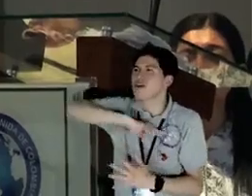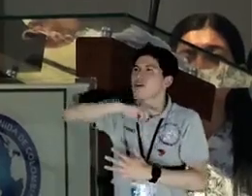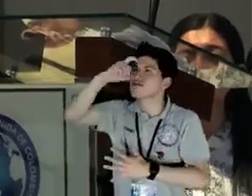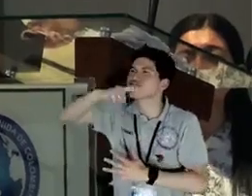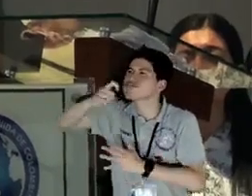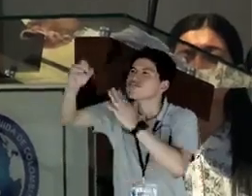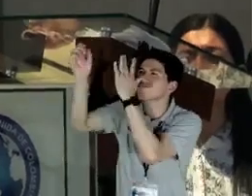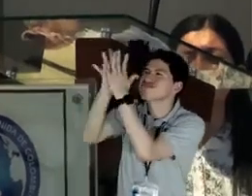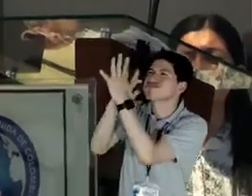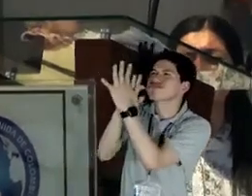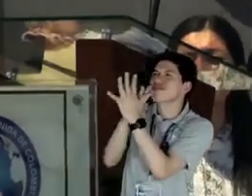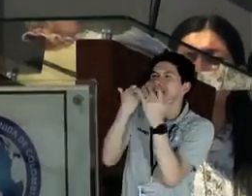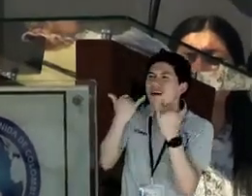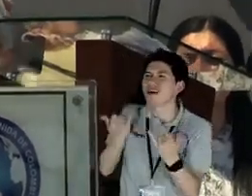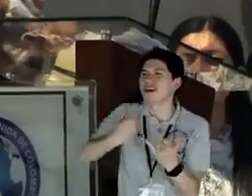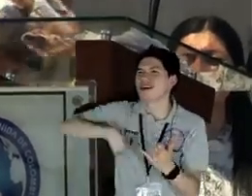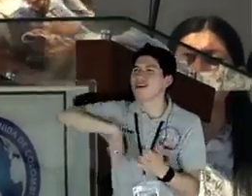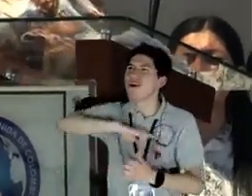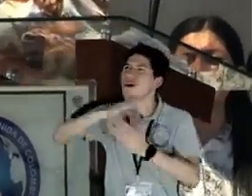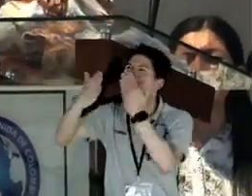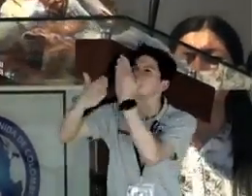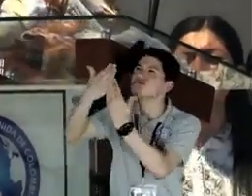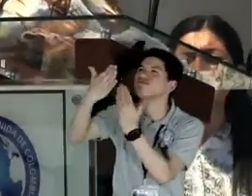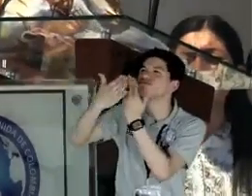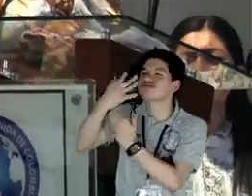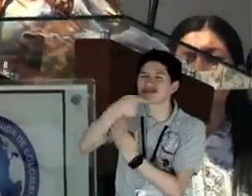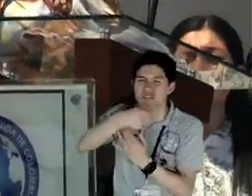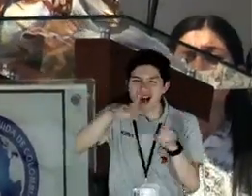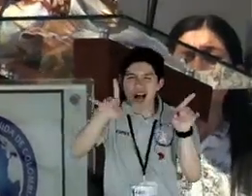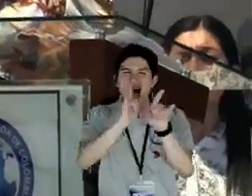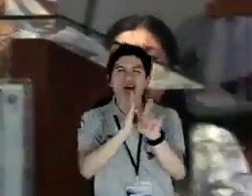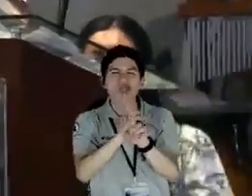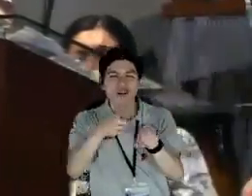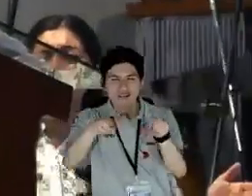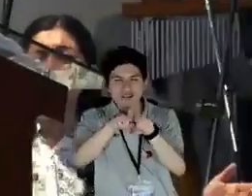estos momentos te ruego por tu ungida, te